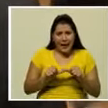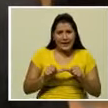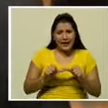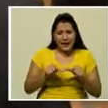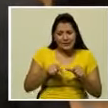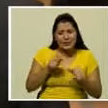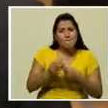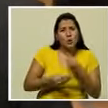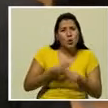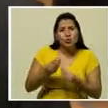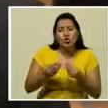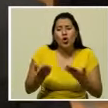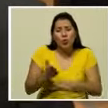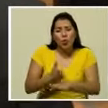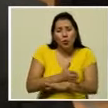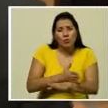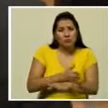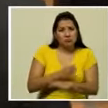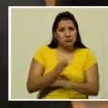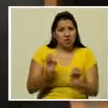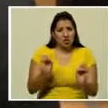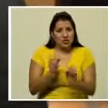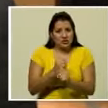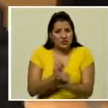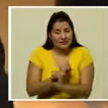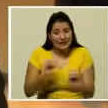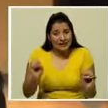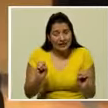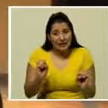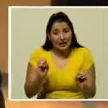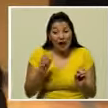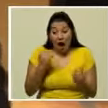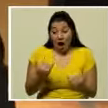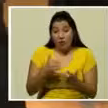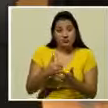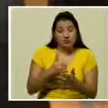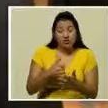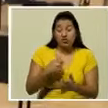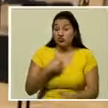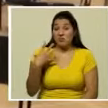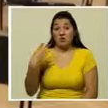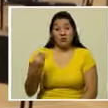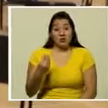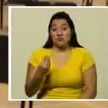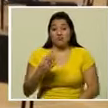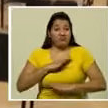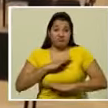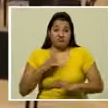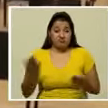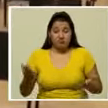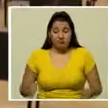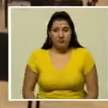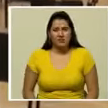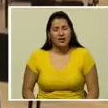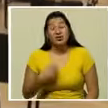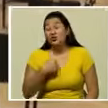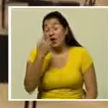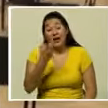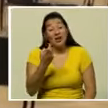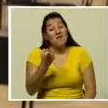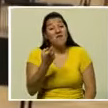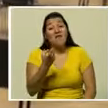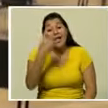y hoy está más débil que nunca. Esa es la preocupación. Yo me voy con un hueco en la panza. Debiendo, diría yo, es un piropo. Yo creo que el señor